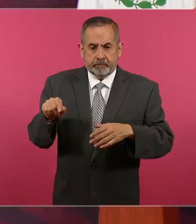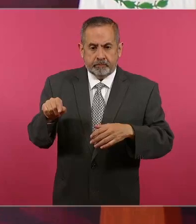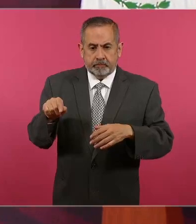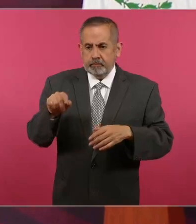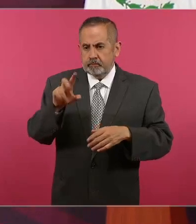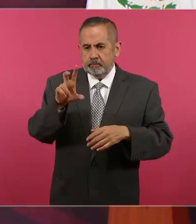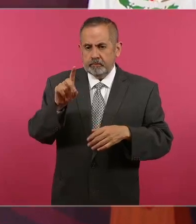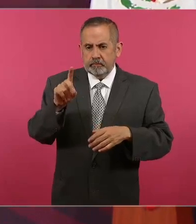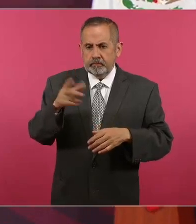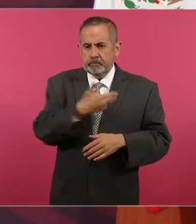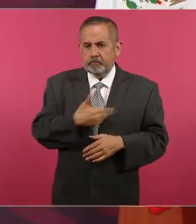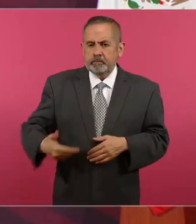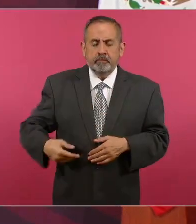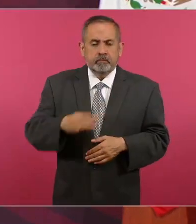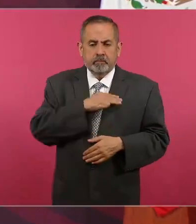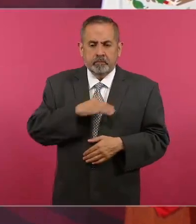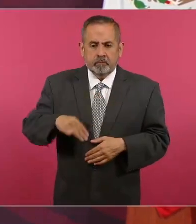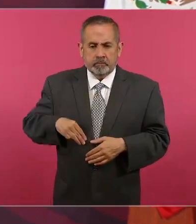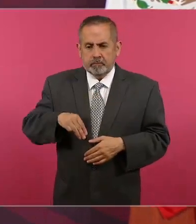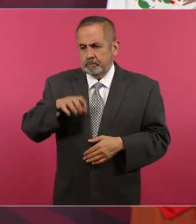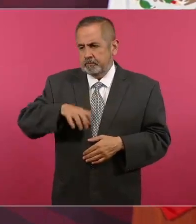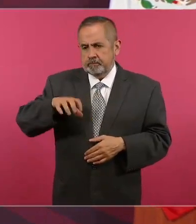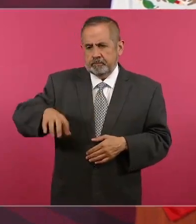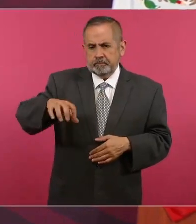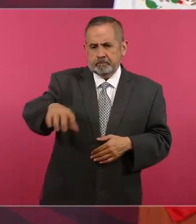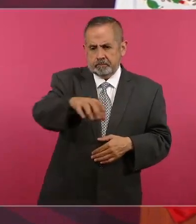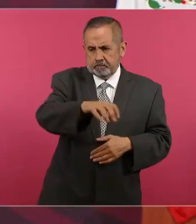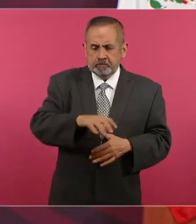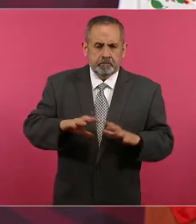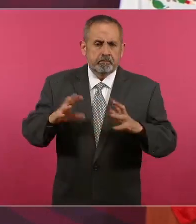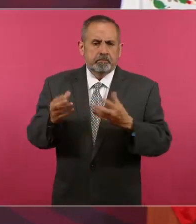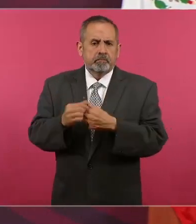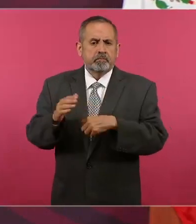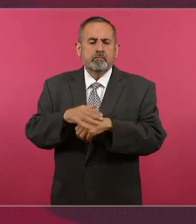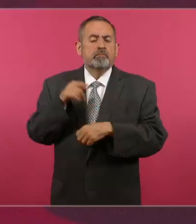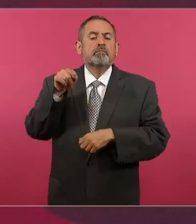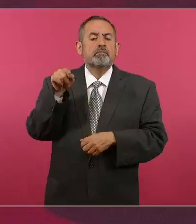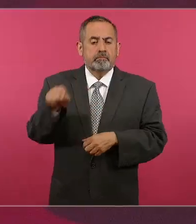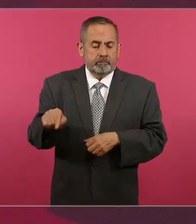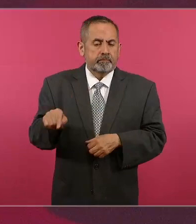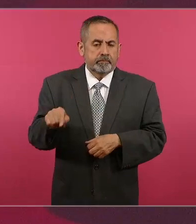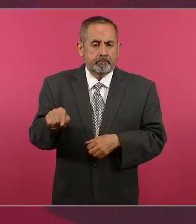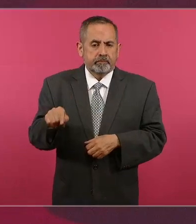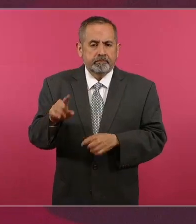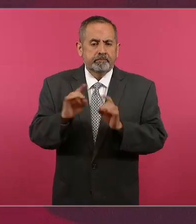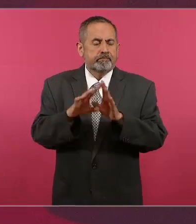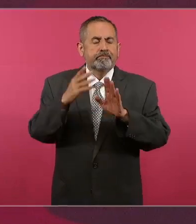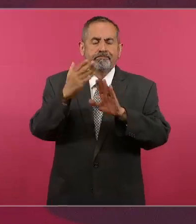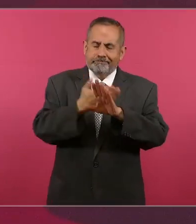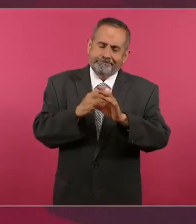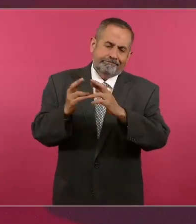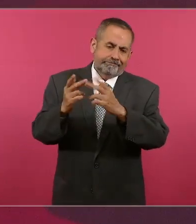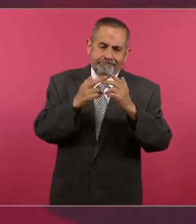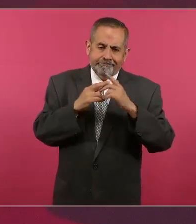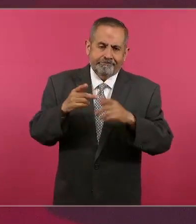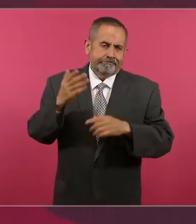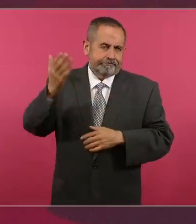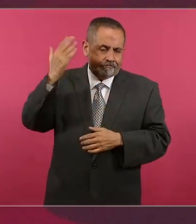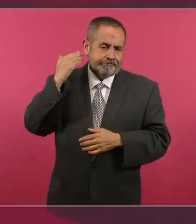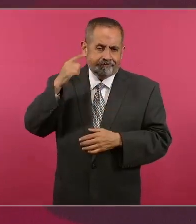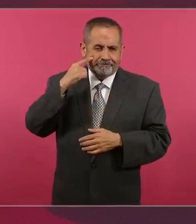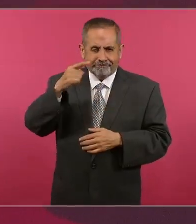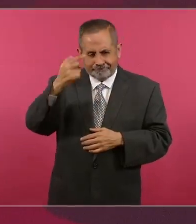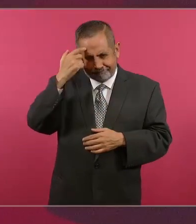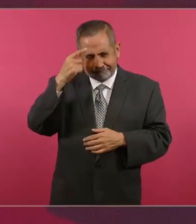30 presidentes municipales de la región, porque ahí fueron afectados ya hace un tiempo por